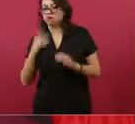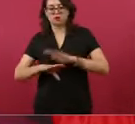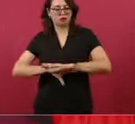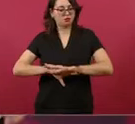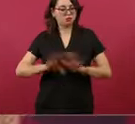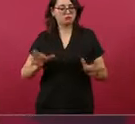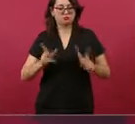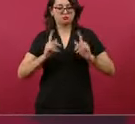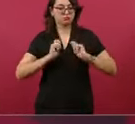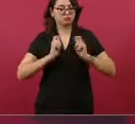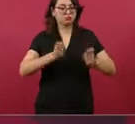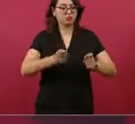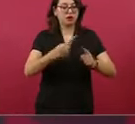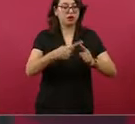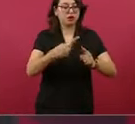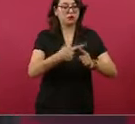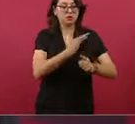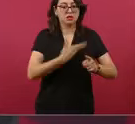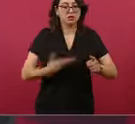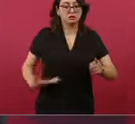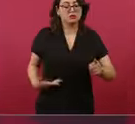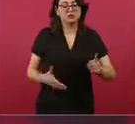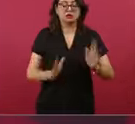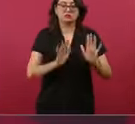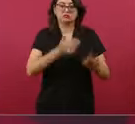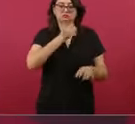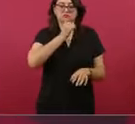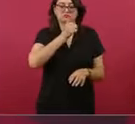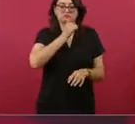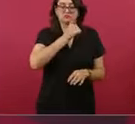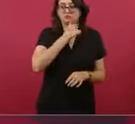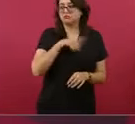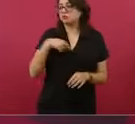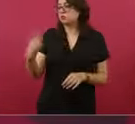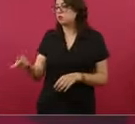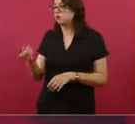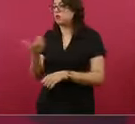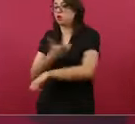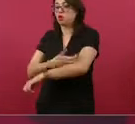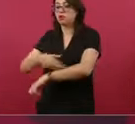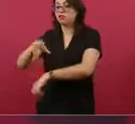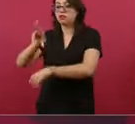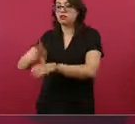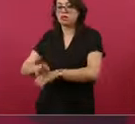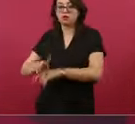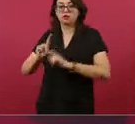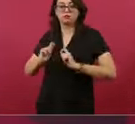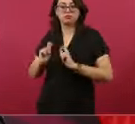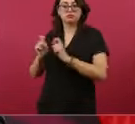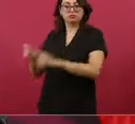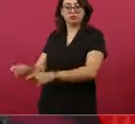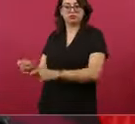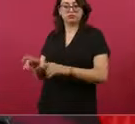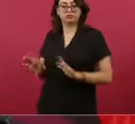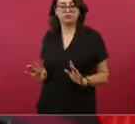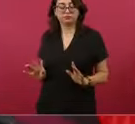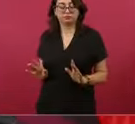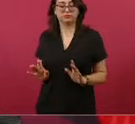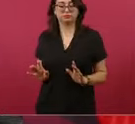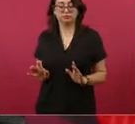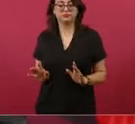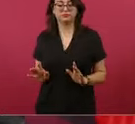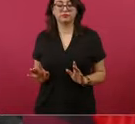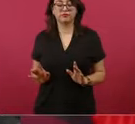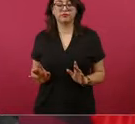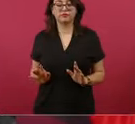tenga pues libertad completa y utilice